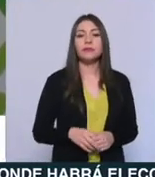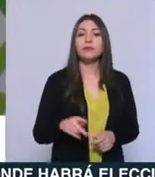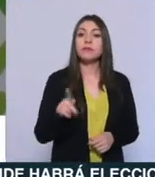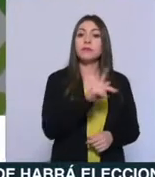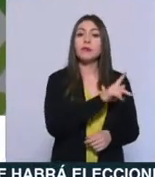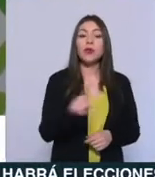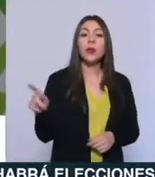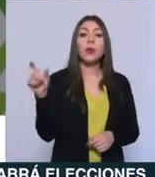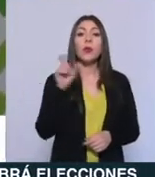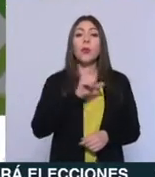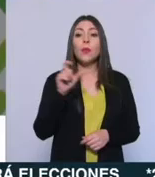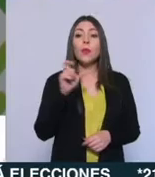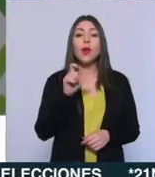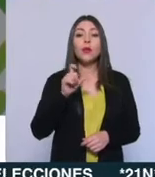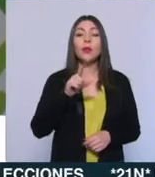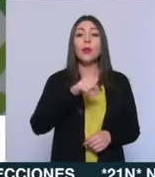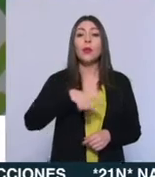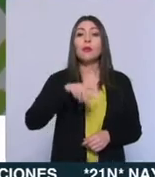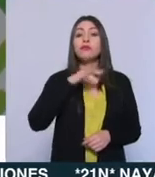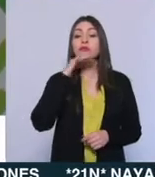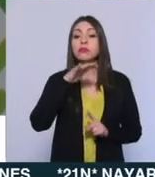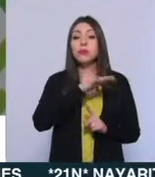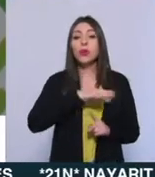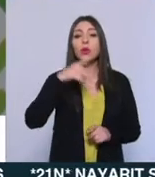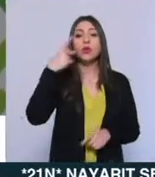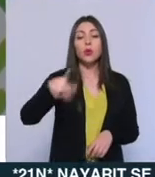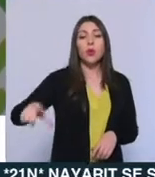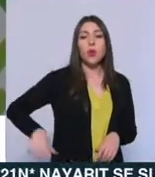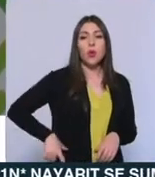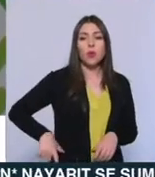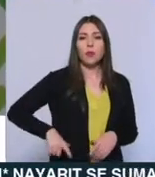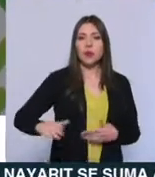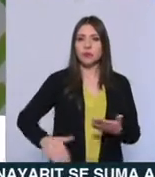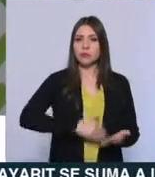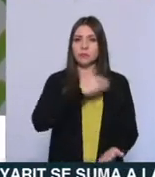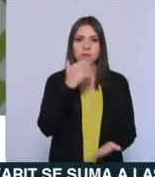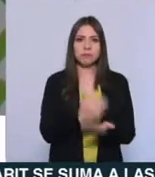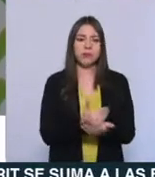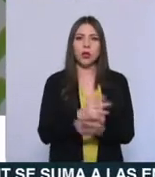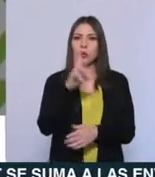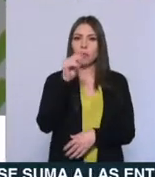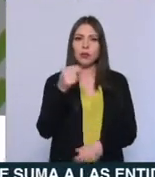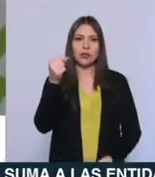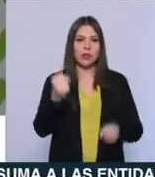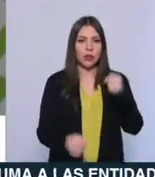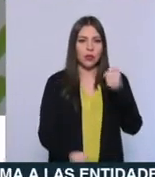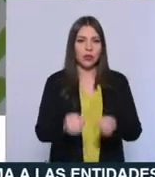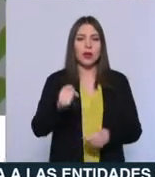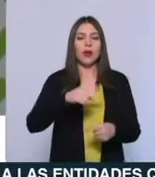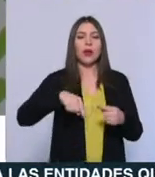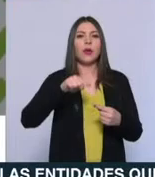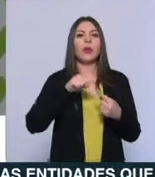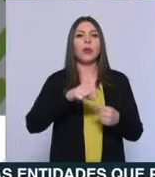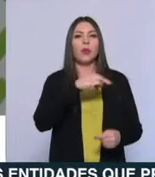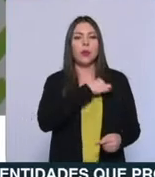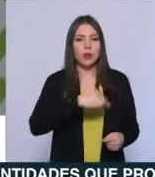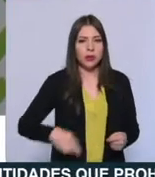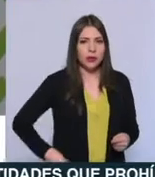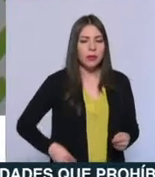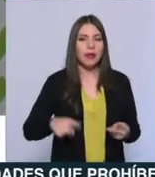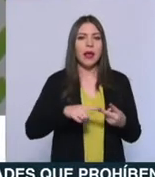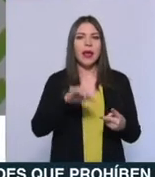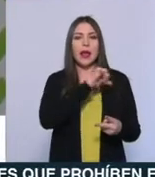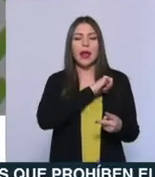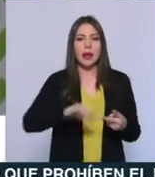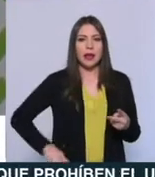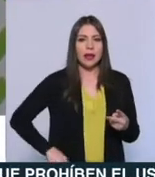vehículos administrativos de los gobiernos. Los municipios, las alcaldías, el gobierno, los gobiernos